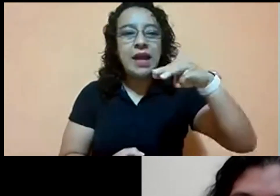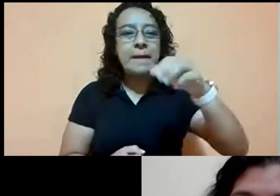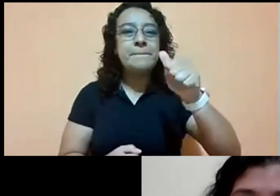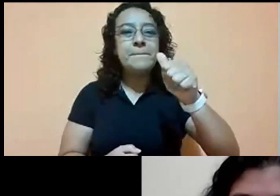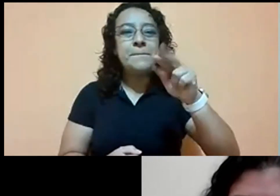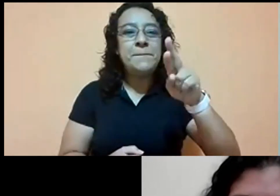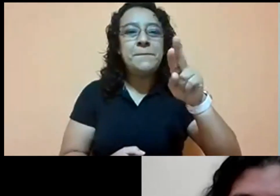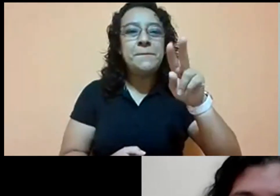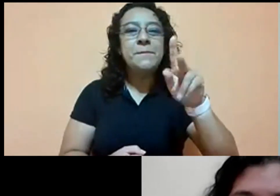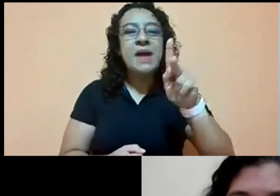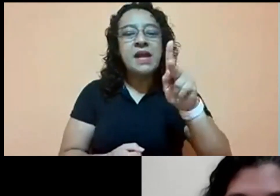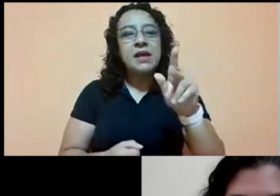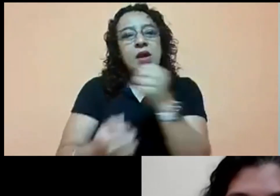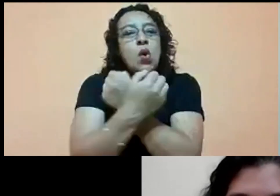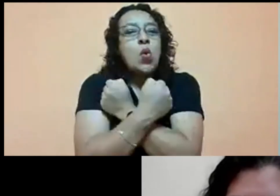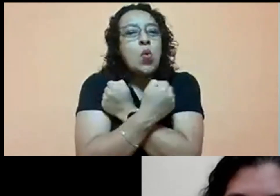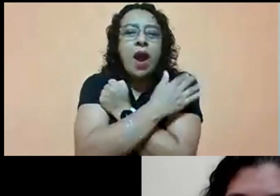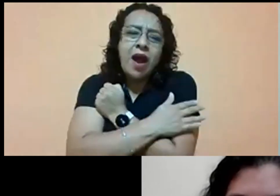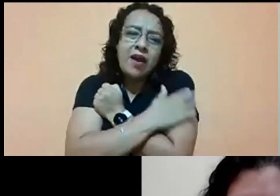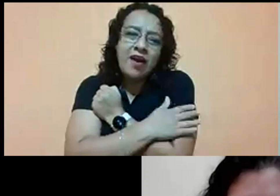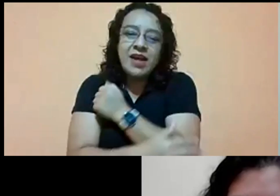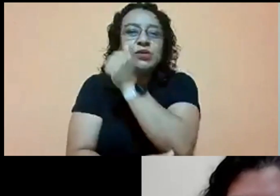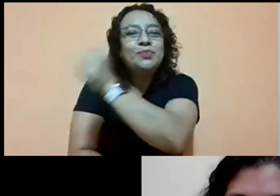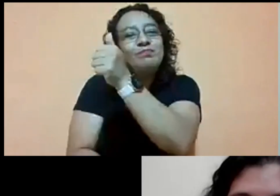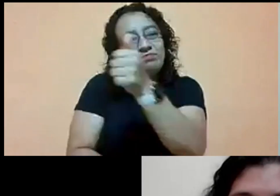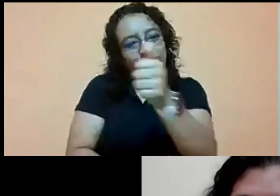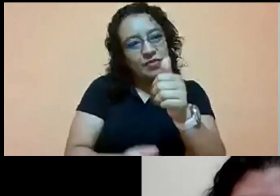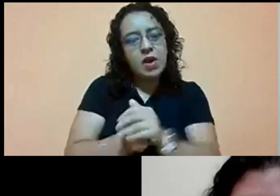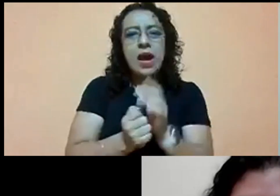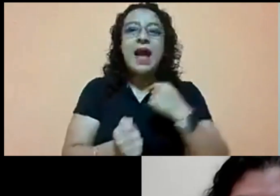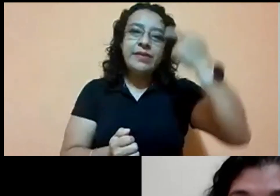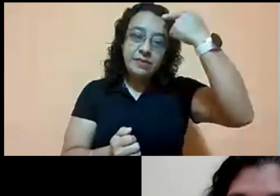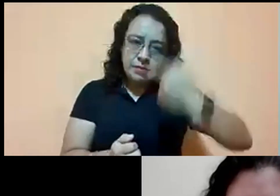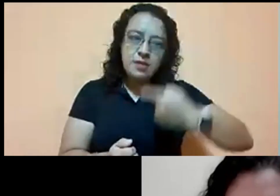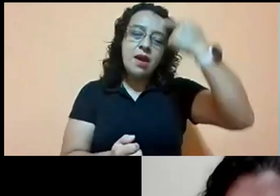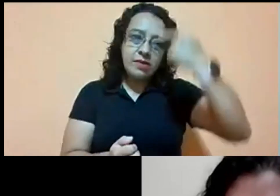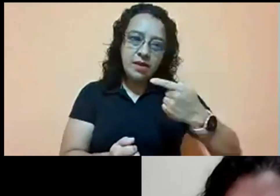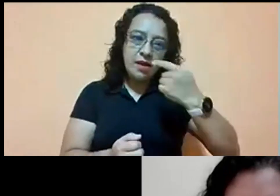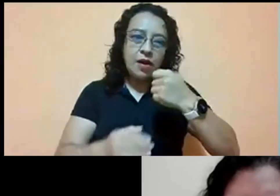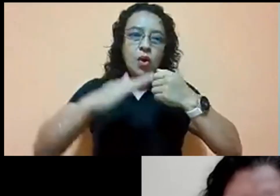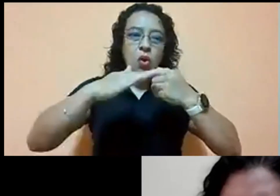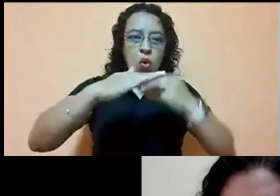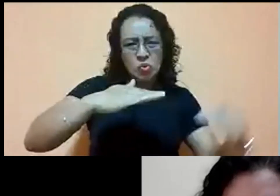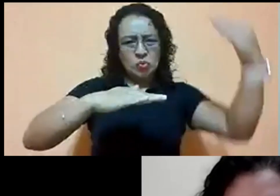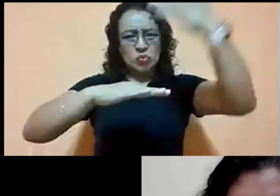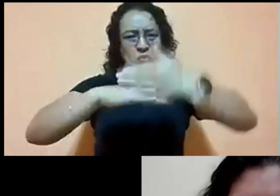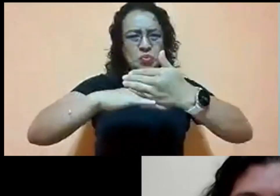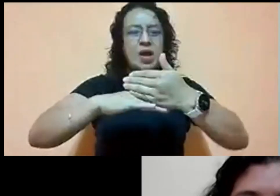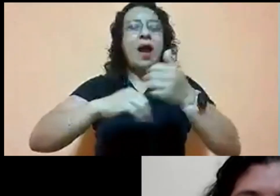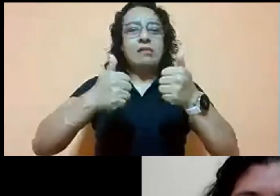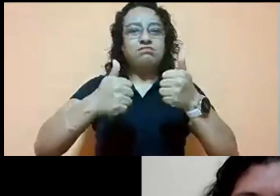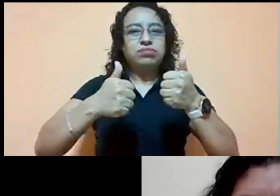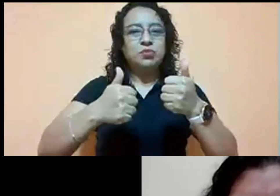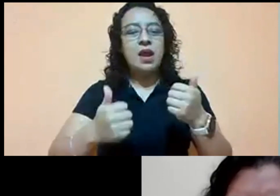ustedes y para que día a día ustedes sigan superando lo que son. Grandes niños, grandes jóvenes,